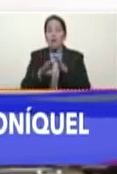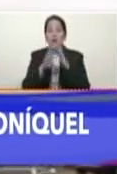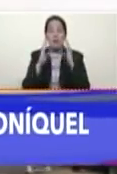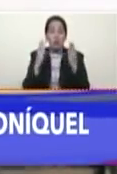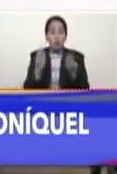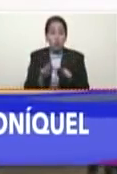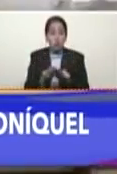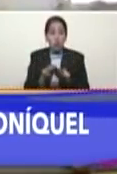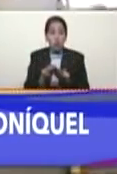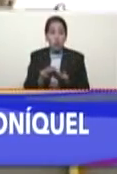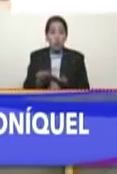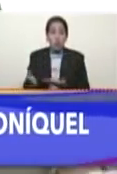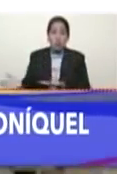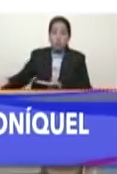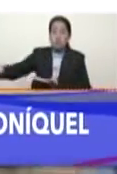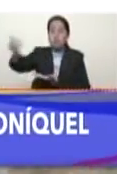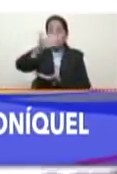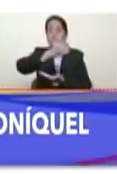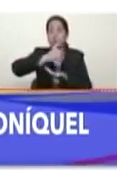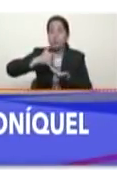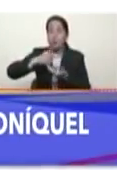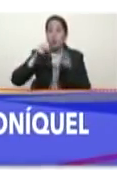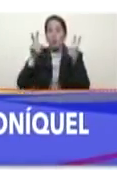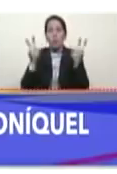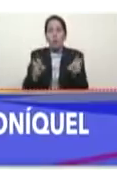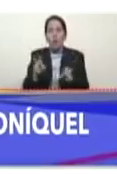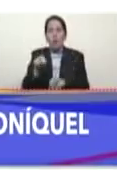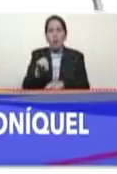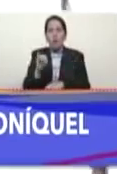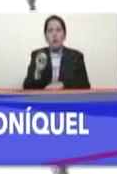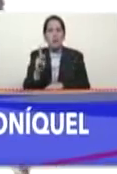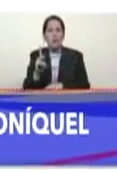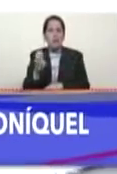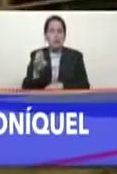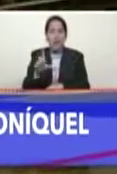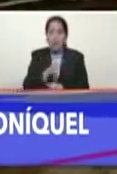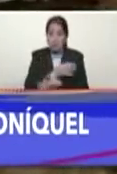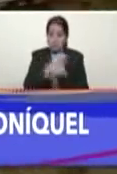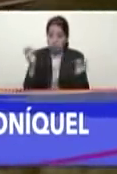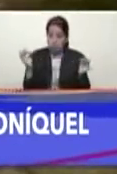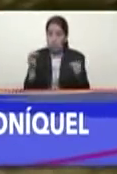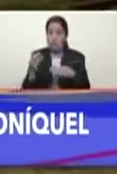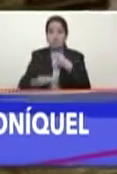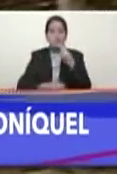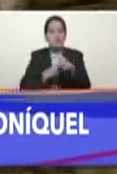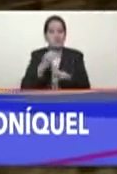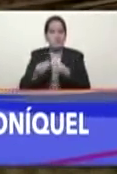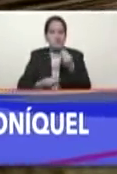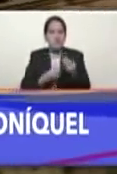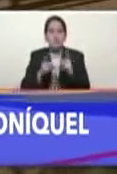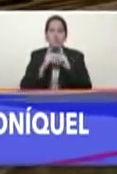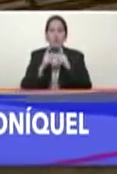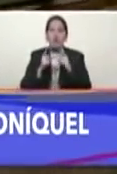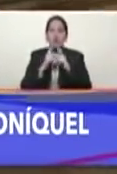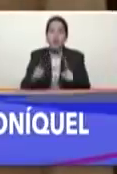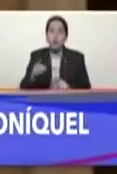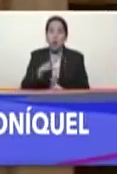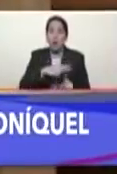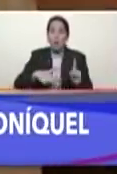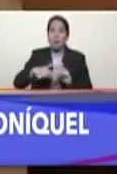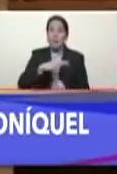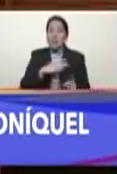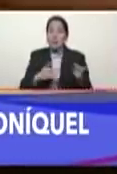la recuperación de hierro de níquel de manera eficiente, generando un beneficio ambiente y